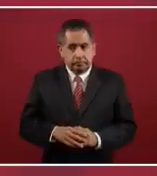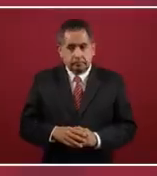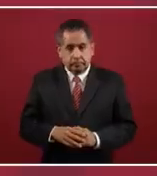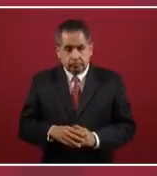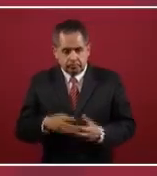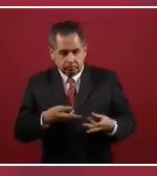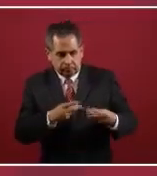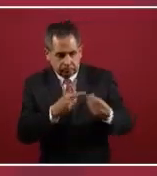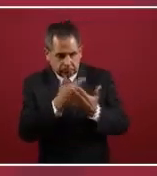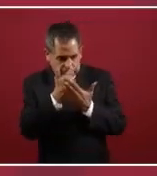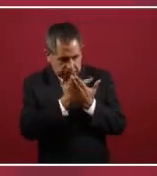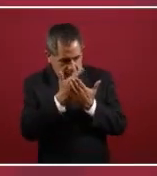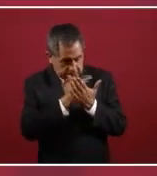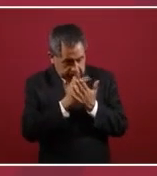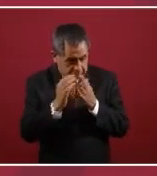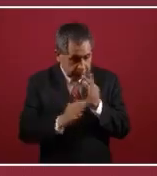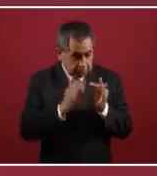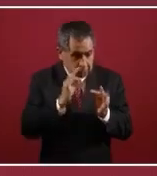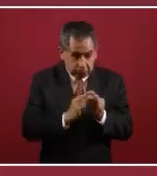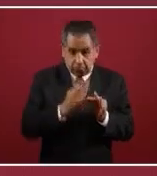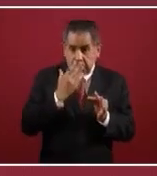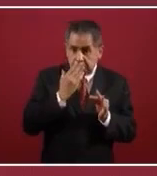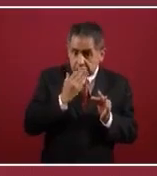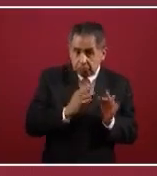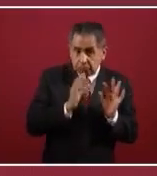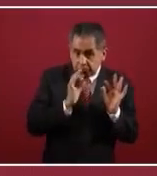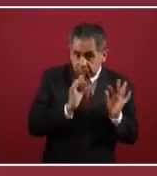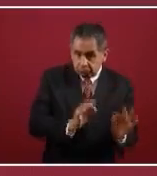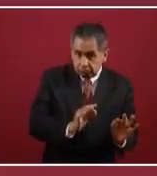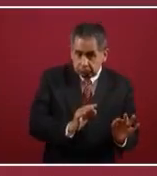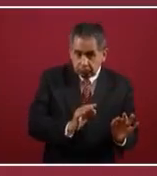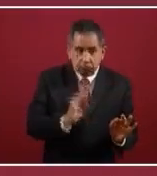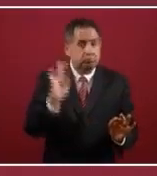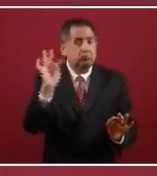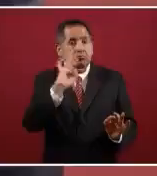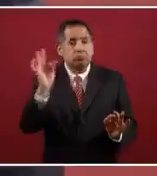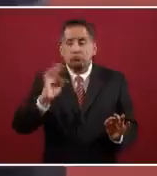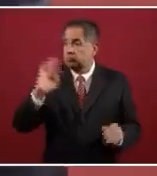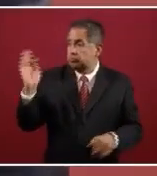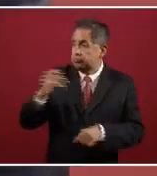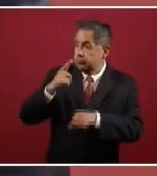cuentas claras y si corresponde a la Federación